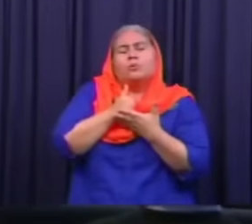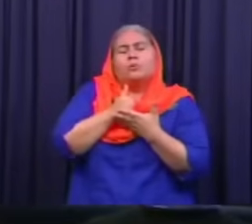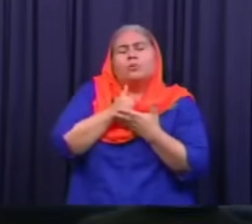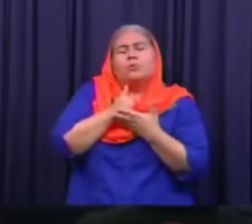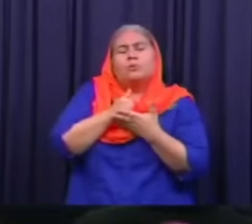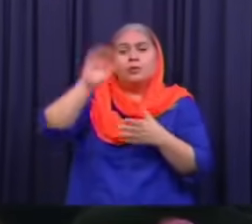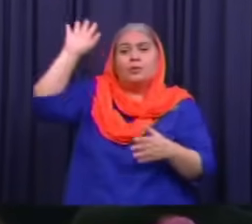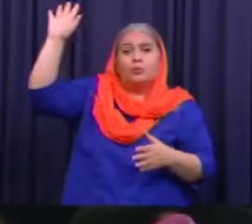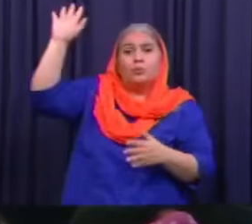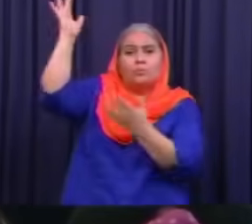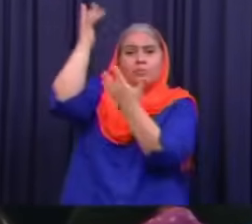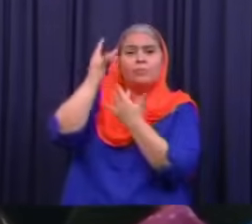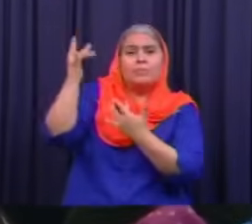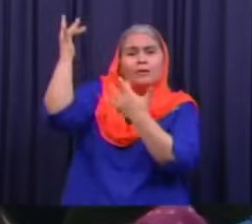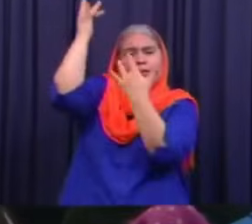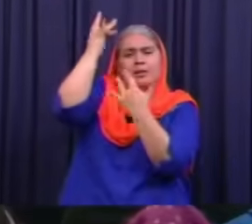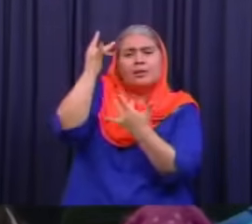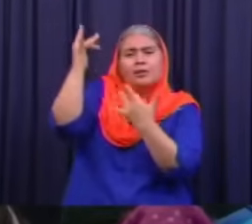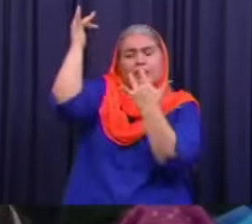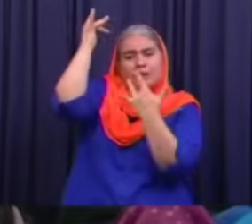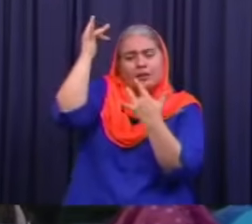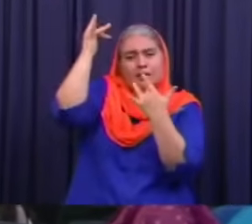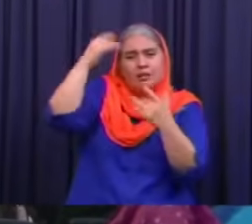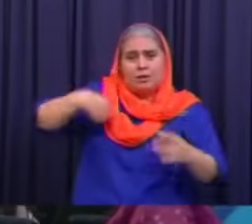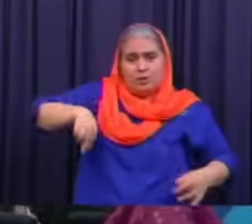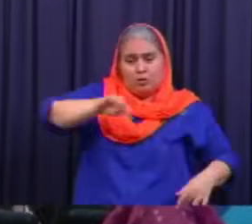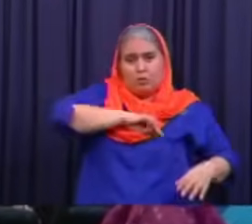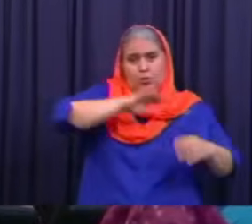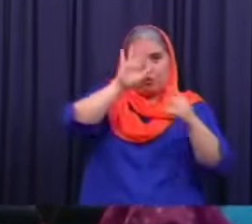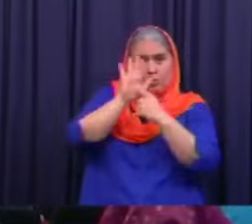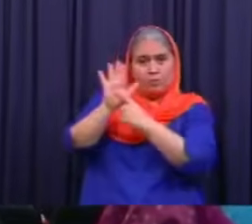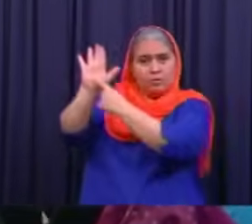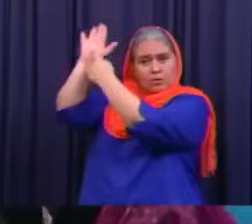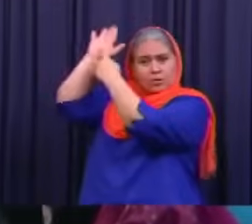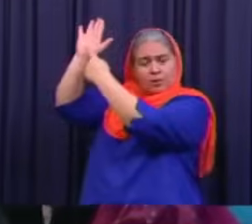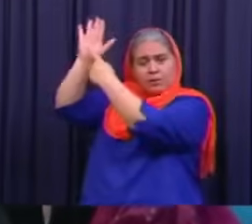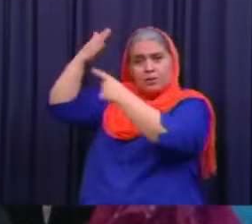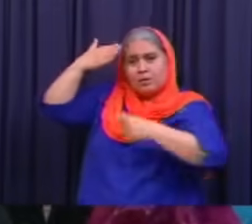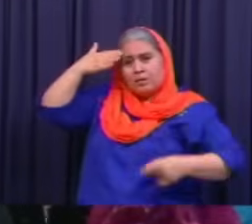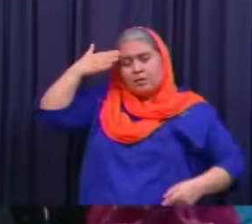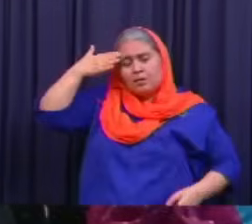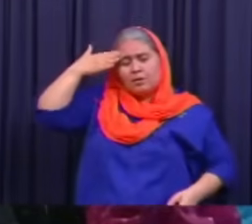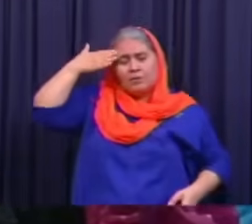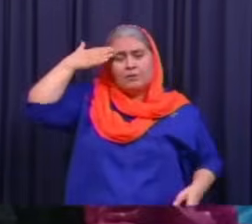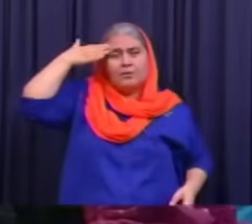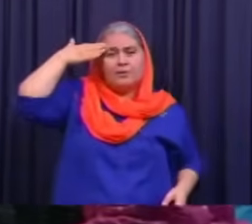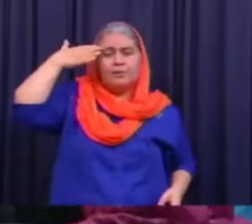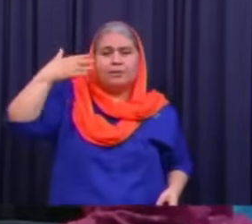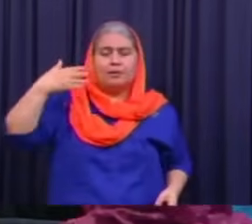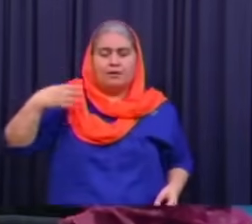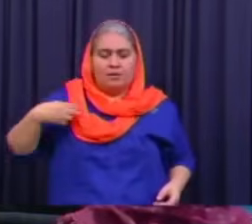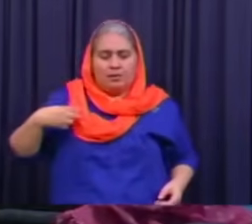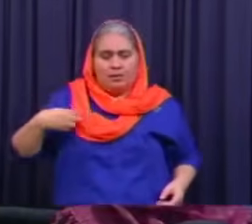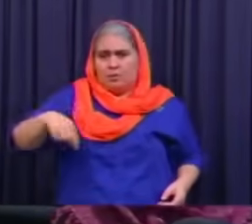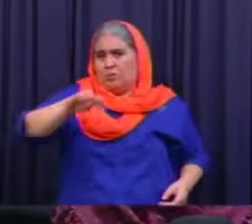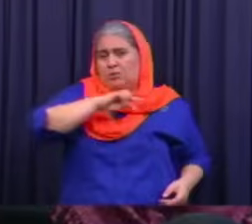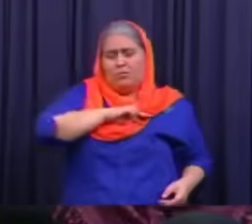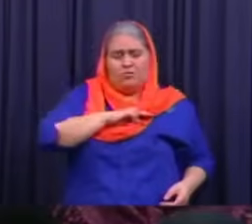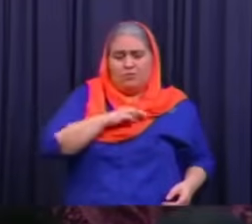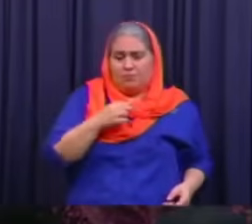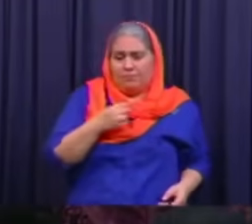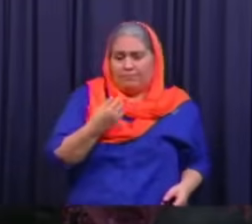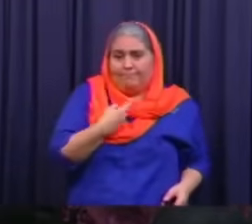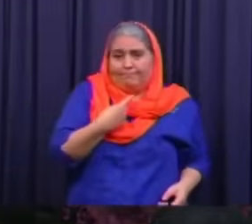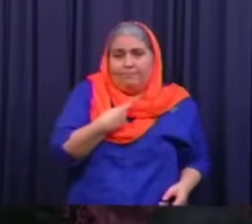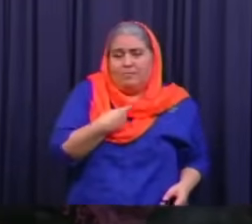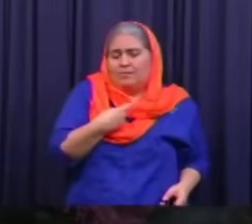tuya Señor nos presentamos sabiendo que por nosotros mismos somos indignos de